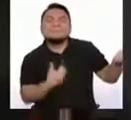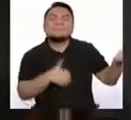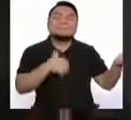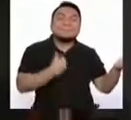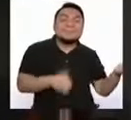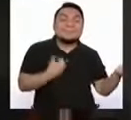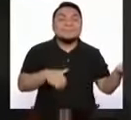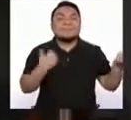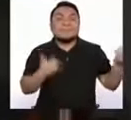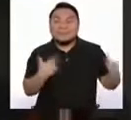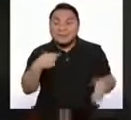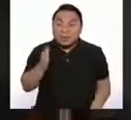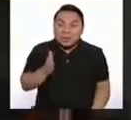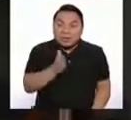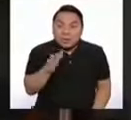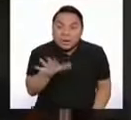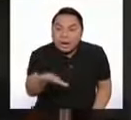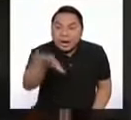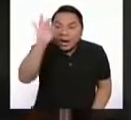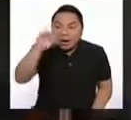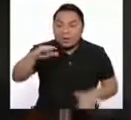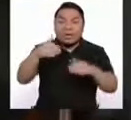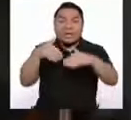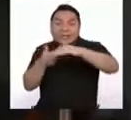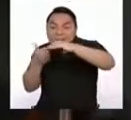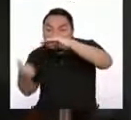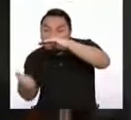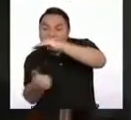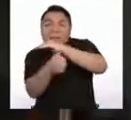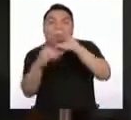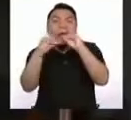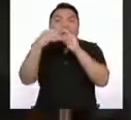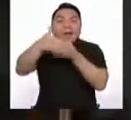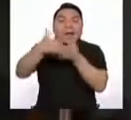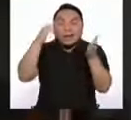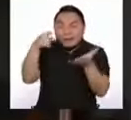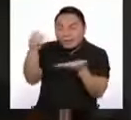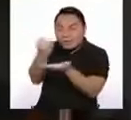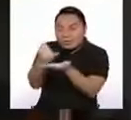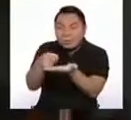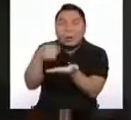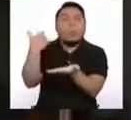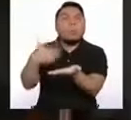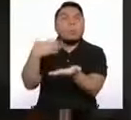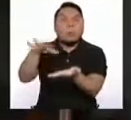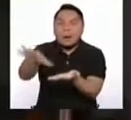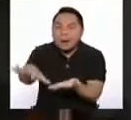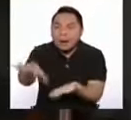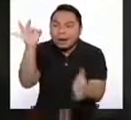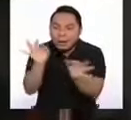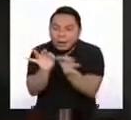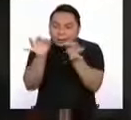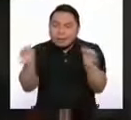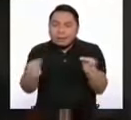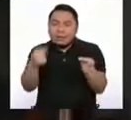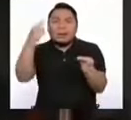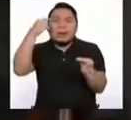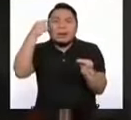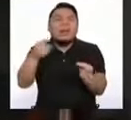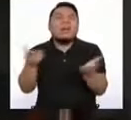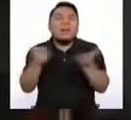Hay una pista detrás de la cama. Es un dibujo, señala la sala. Voy a seguirla, voy a